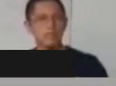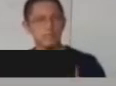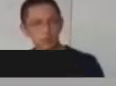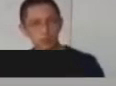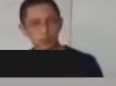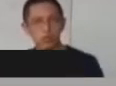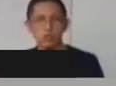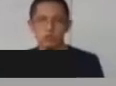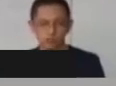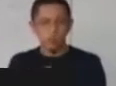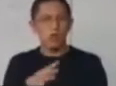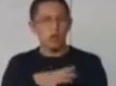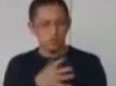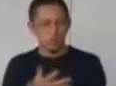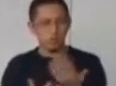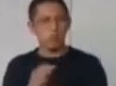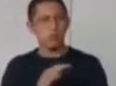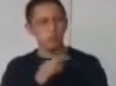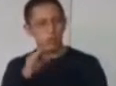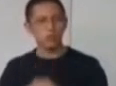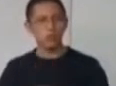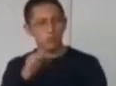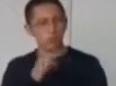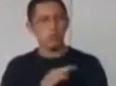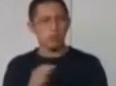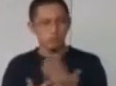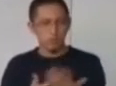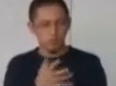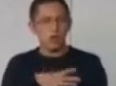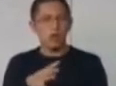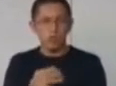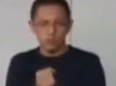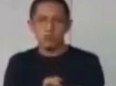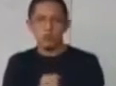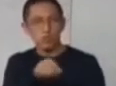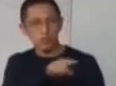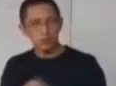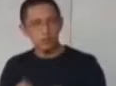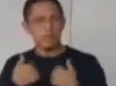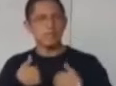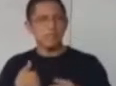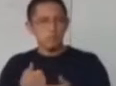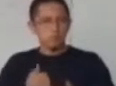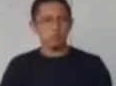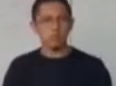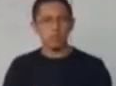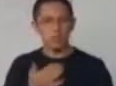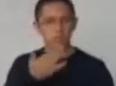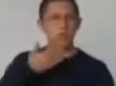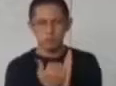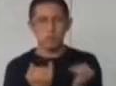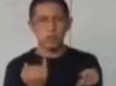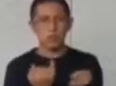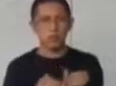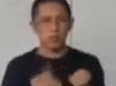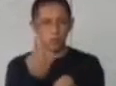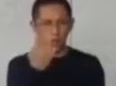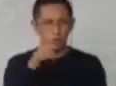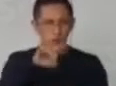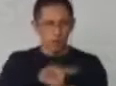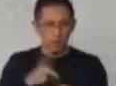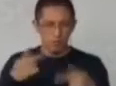sus manos, el de vacunarse. El mandatario estatal también habló sobre el avance y la diferencia del